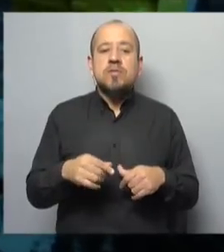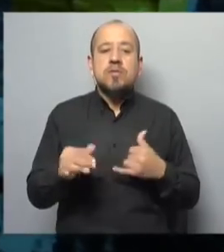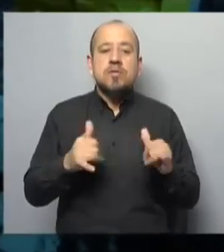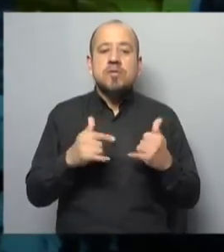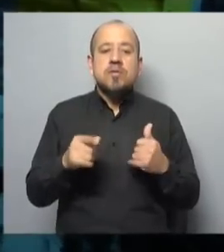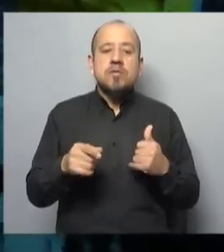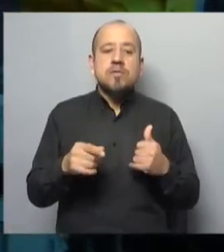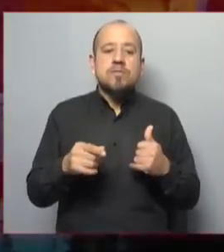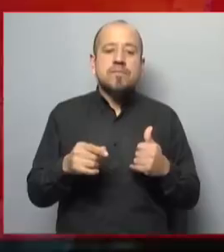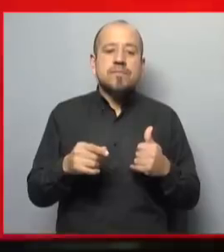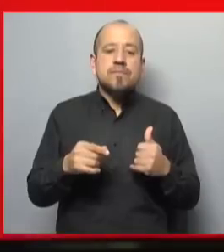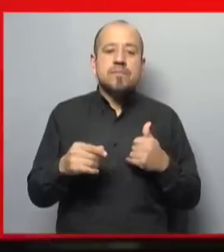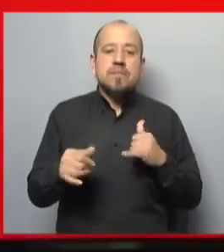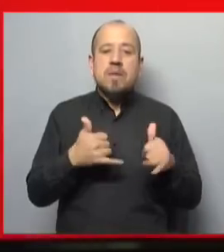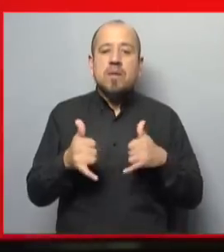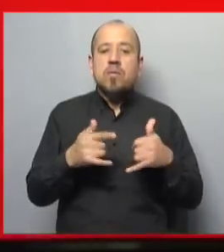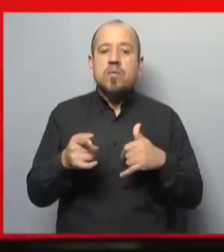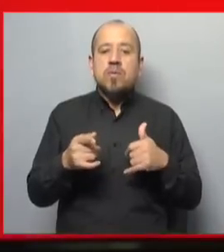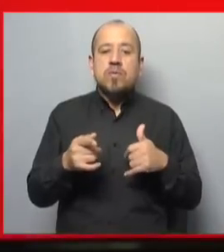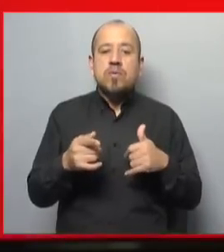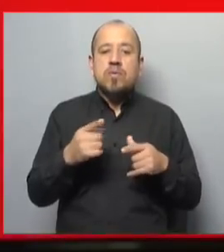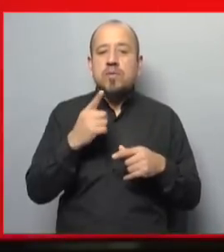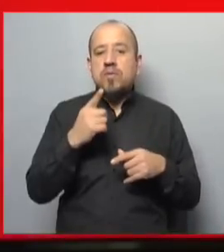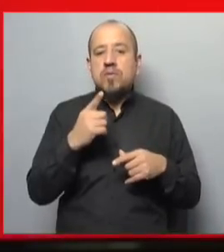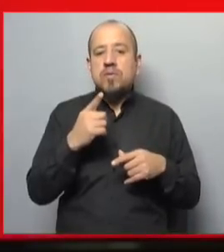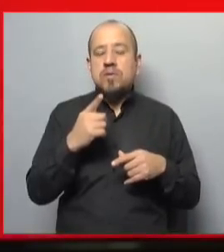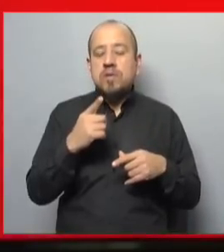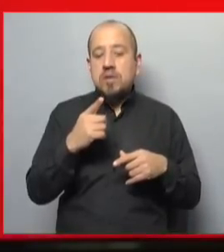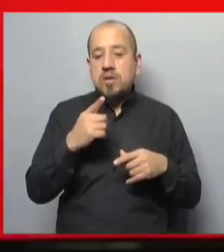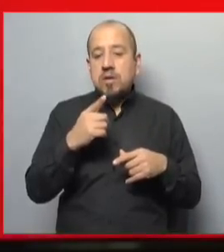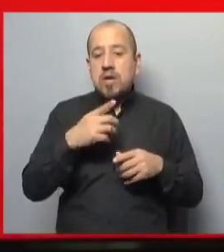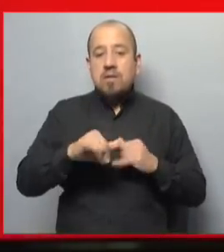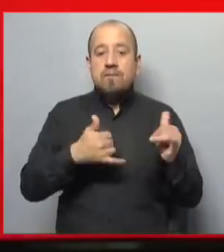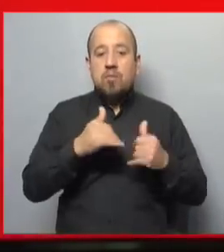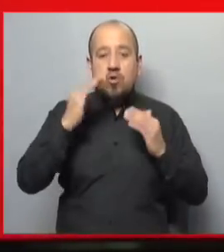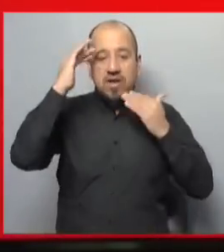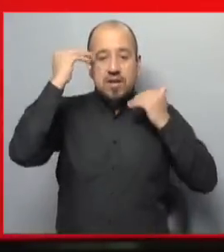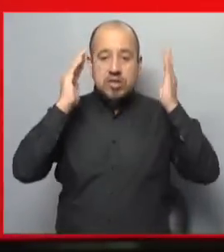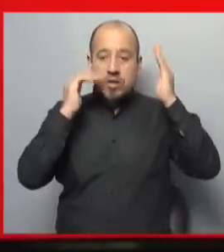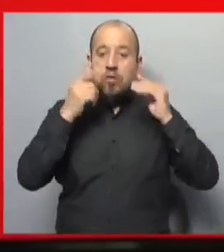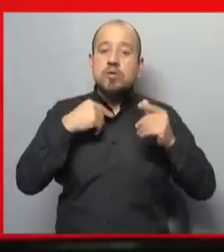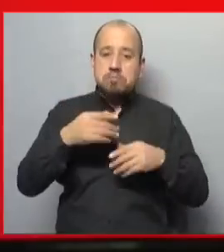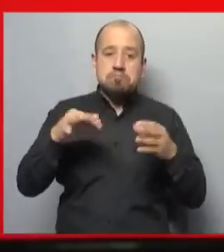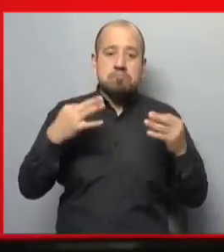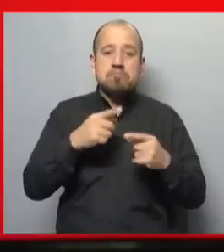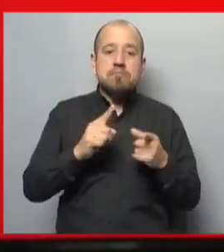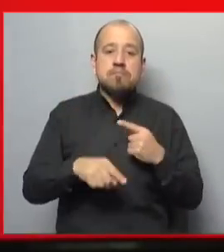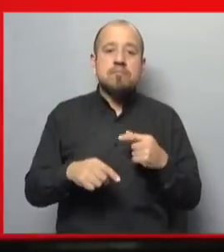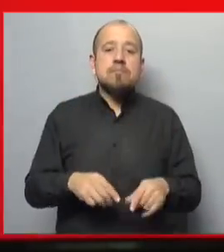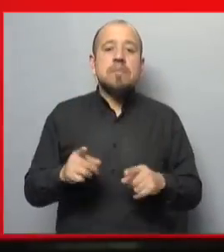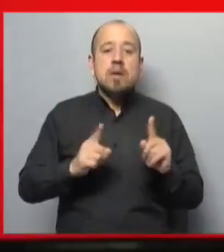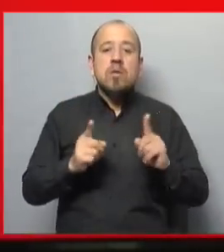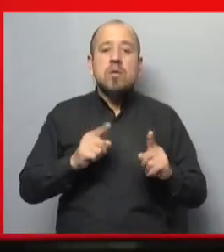tenía el fútbol gallego se precia de eso y tenemos un equipo que va muy bien de hecho alguno de ellos va a ser